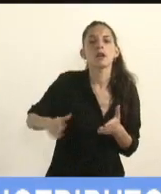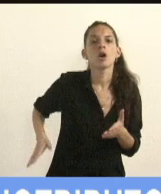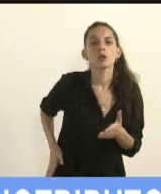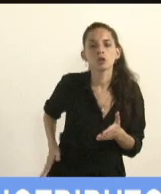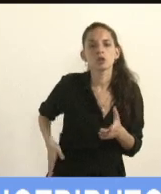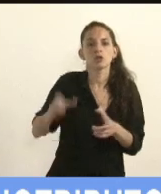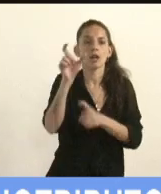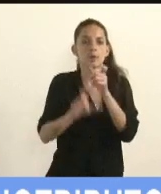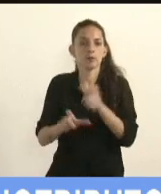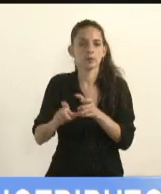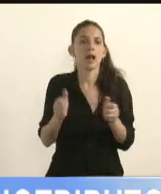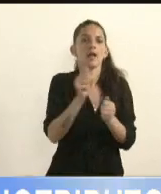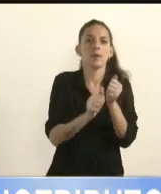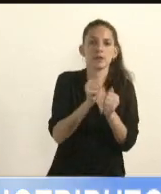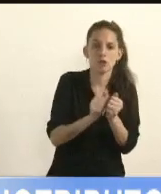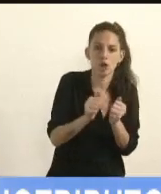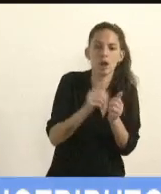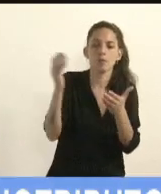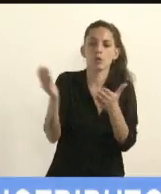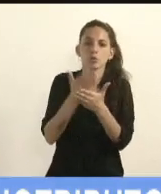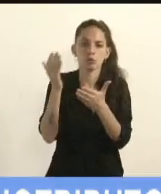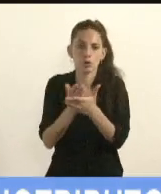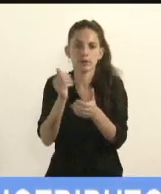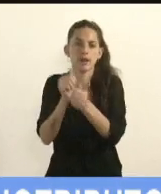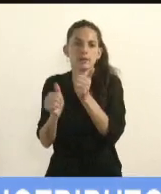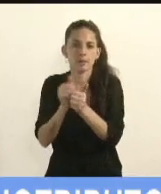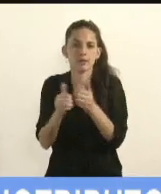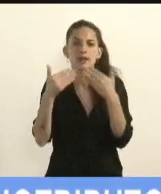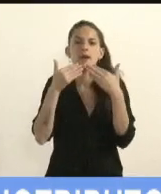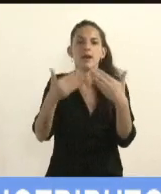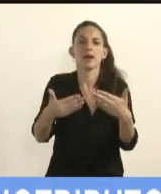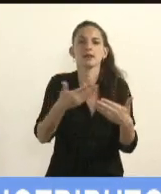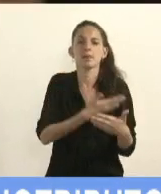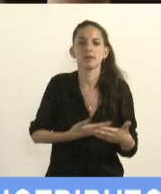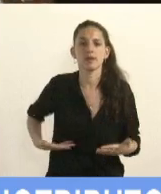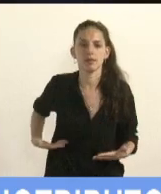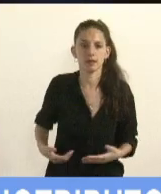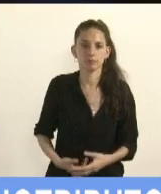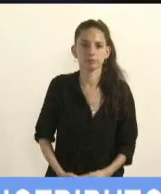de las pymes, de los emprendedores y de las empresas. Gracias, señor presidente.